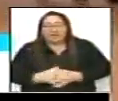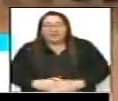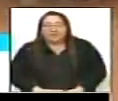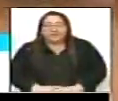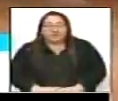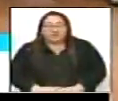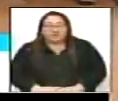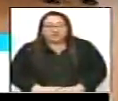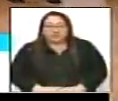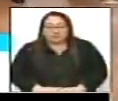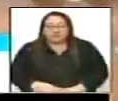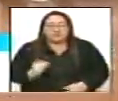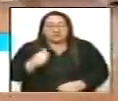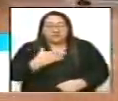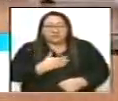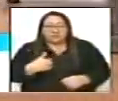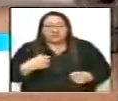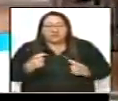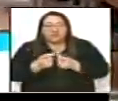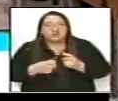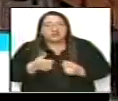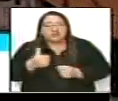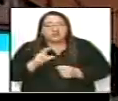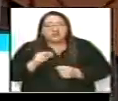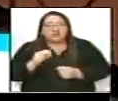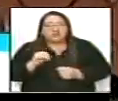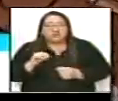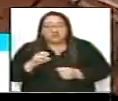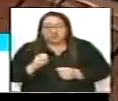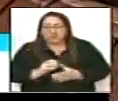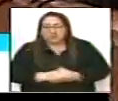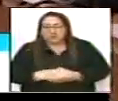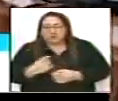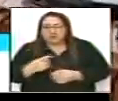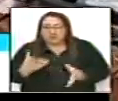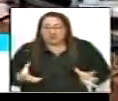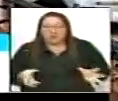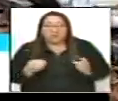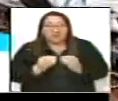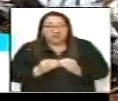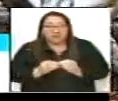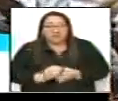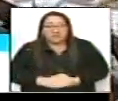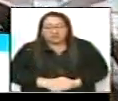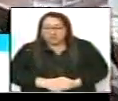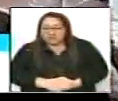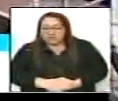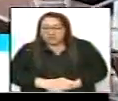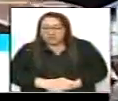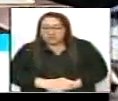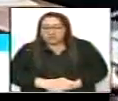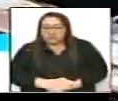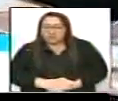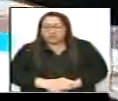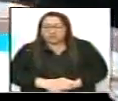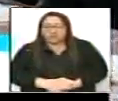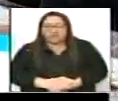Sí, Presidenta. Muchas gracias, congresista Aramayo. Solamente para complementar respecto a la situación